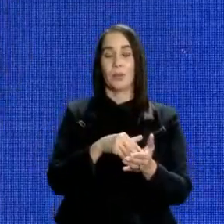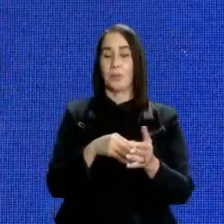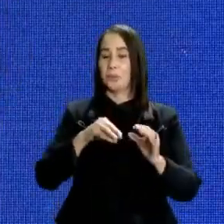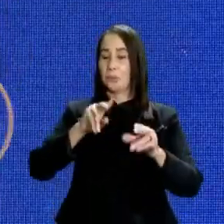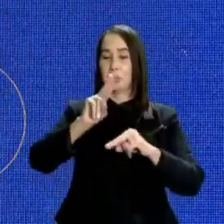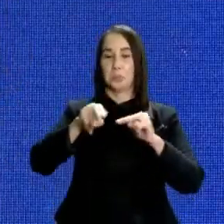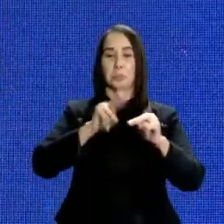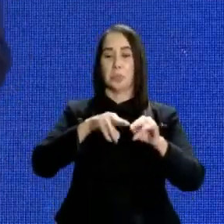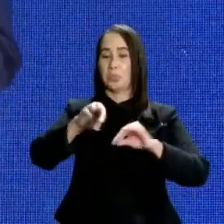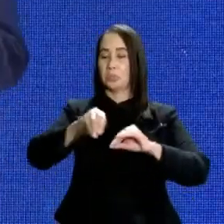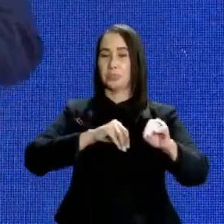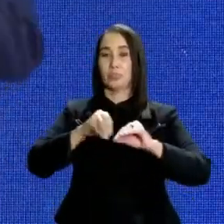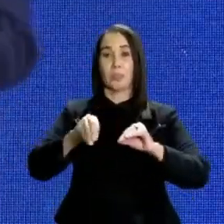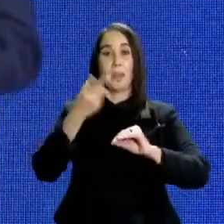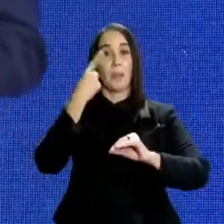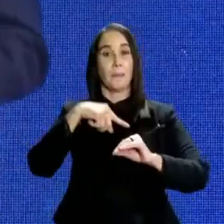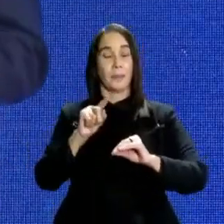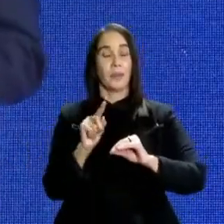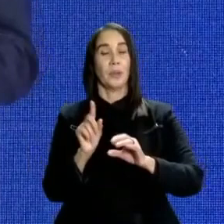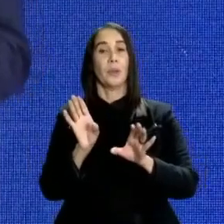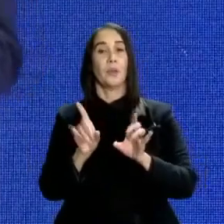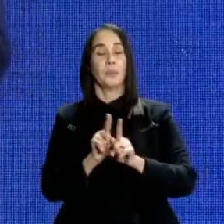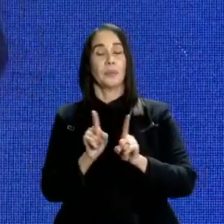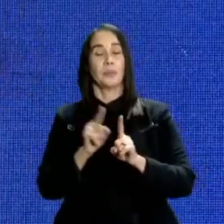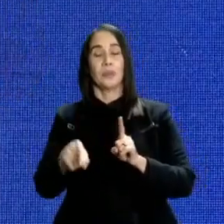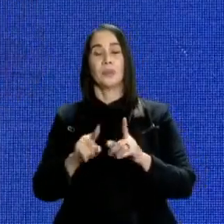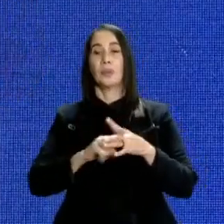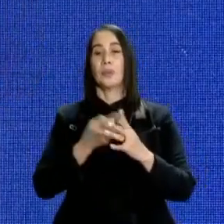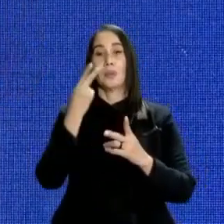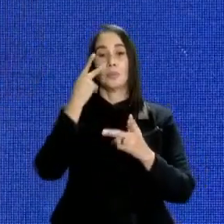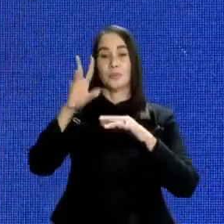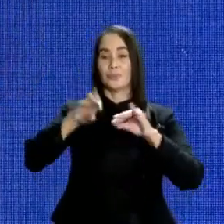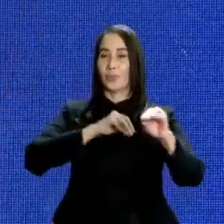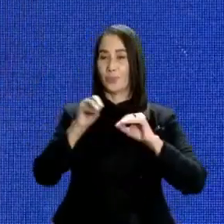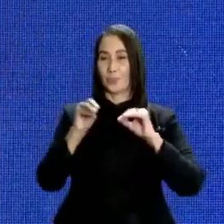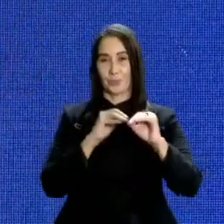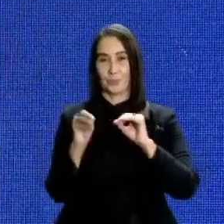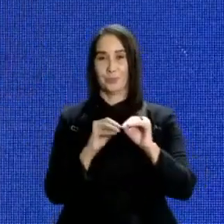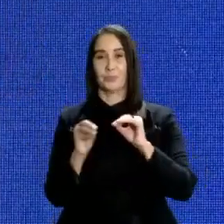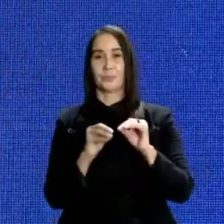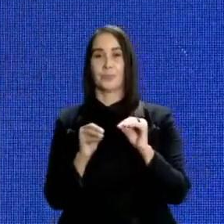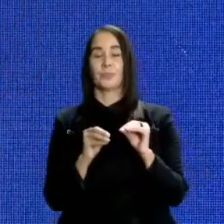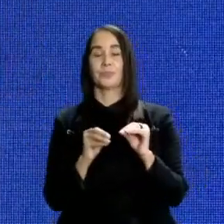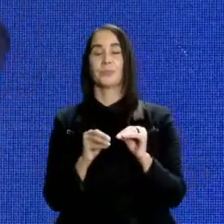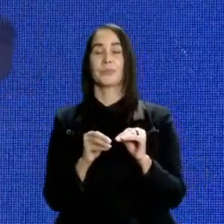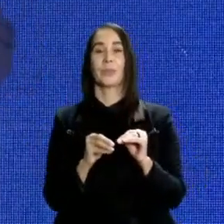la normalidad. Mientras tanto, es cierto que desde el punto de vista comercial, pues